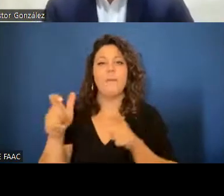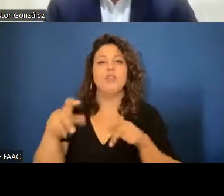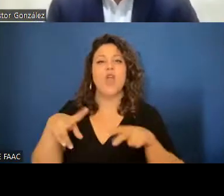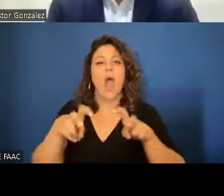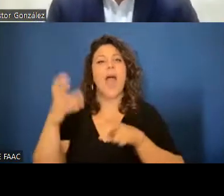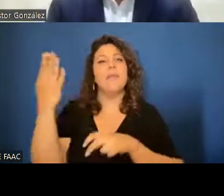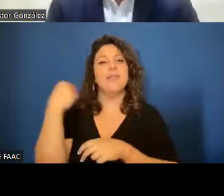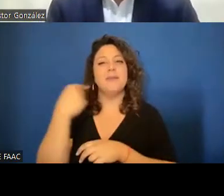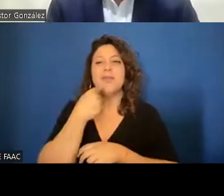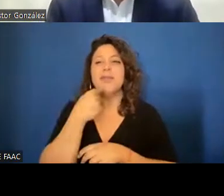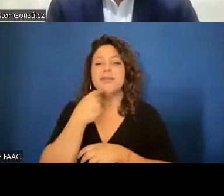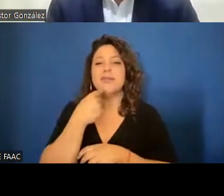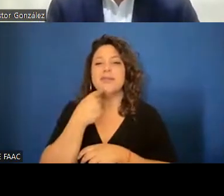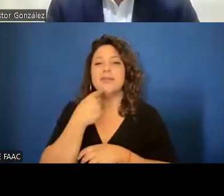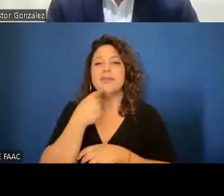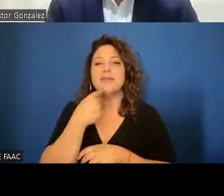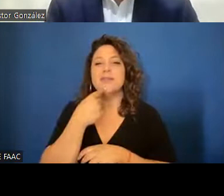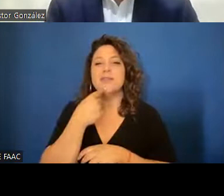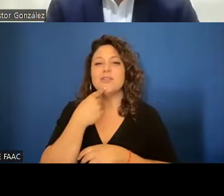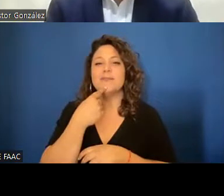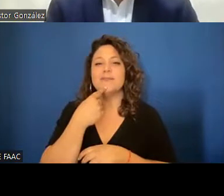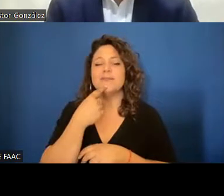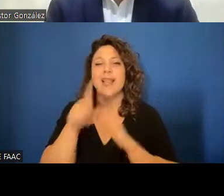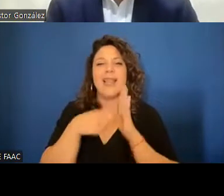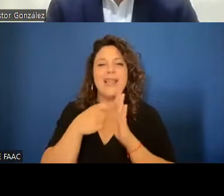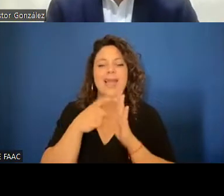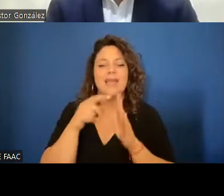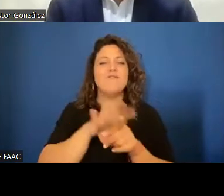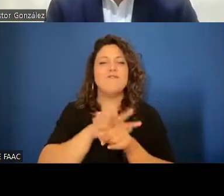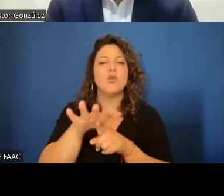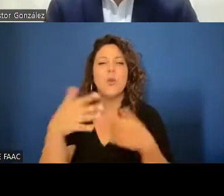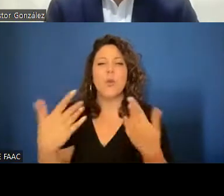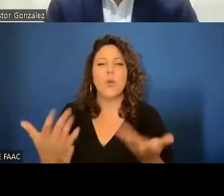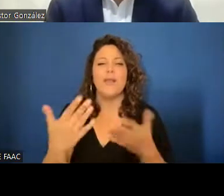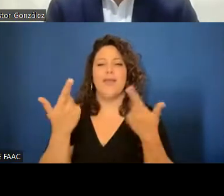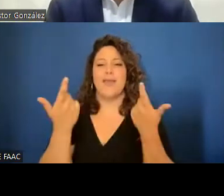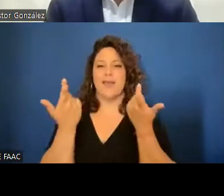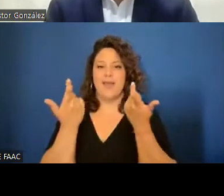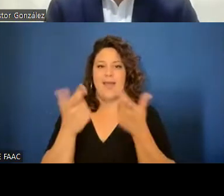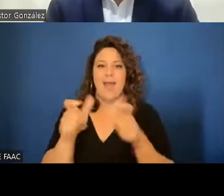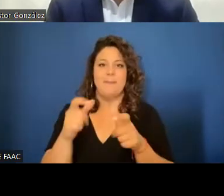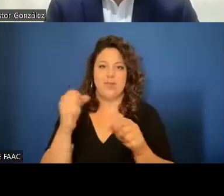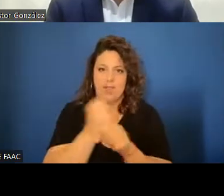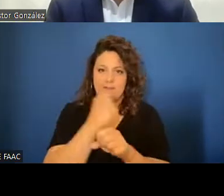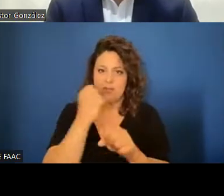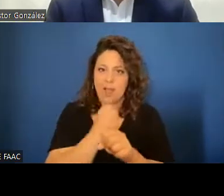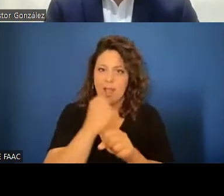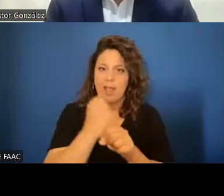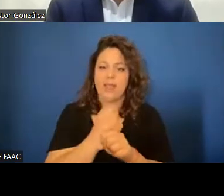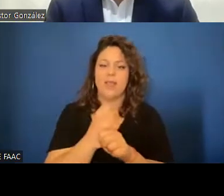con sus obligaciones laborales. Él alegó que, bueno, que él padecía Asperger,